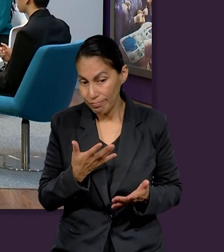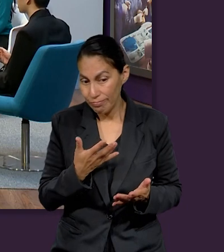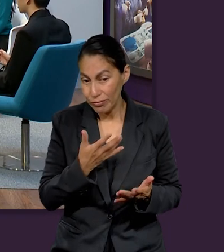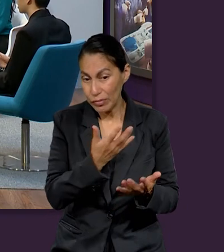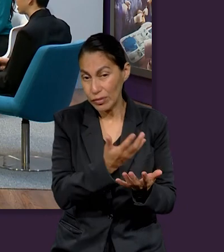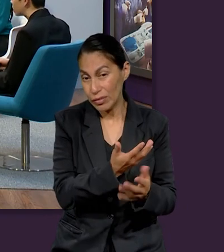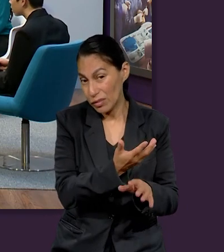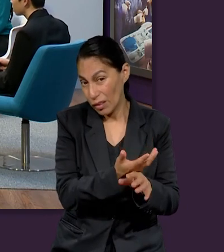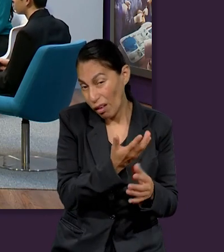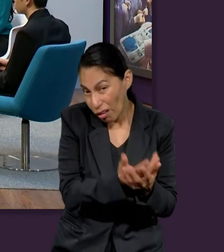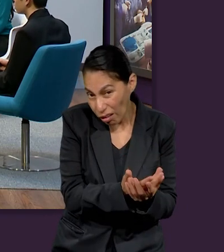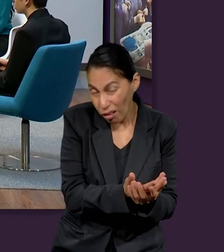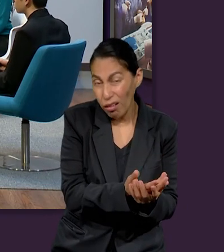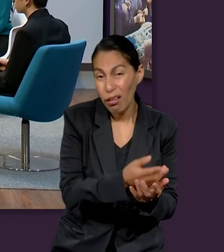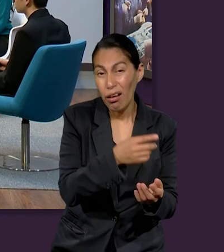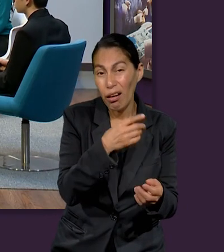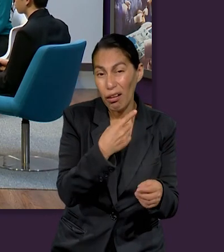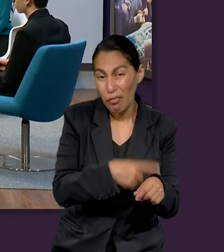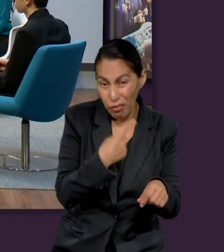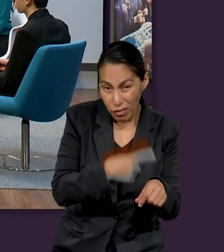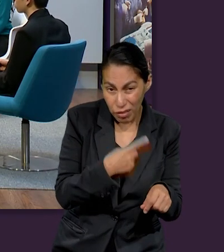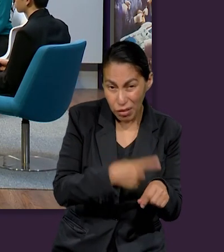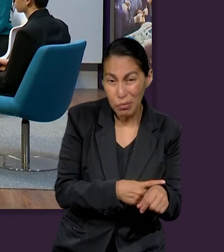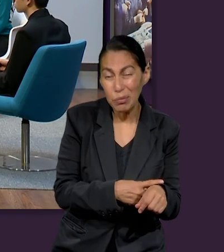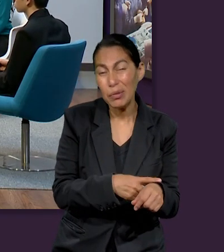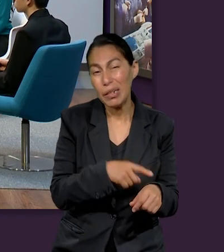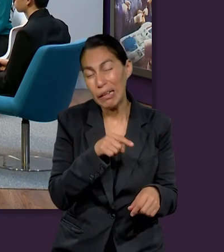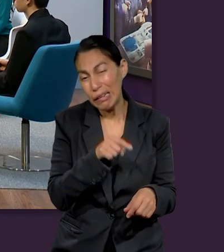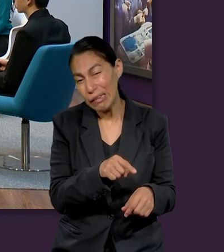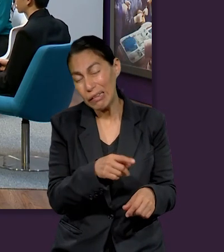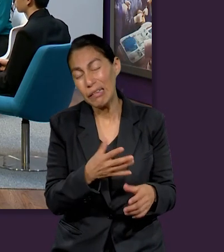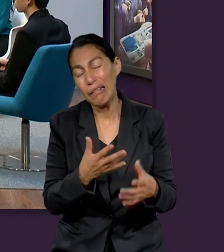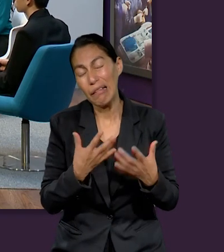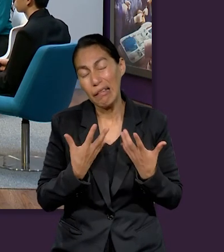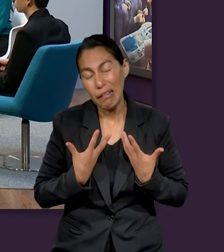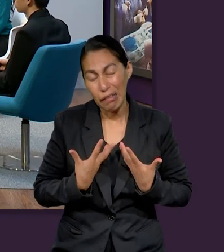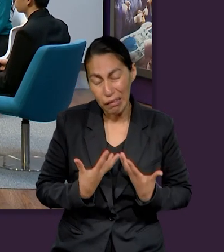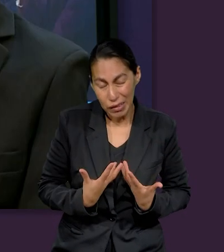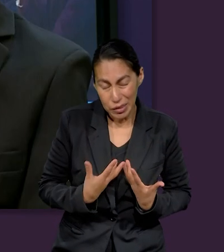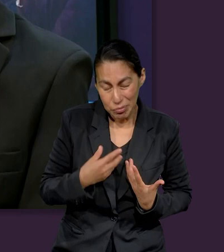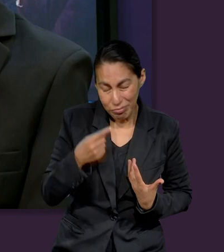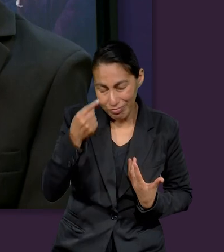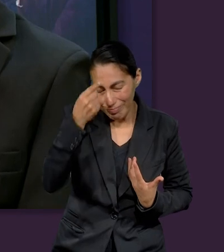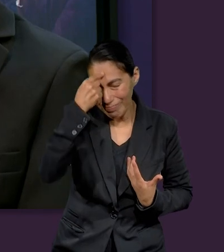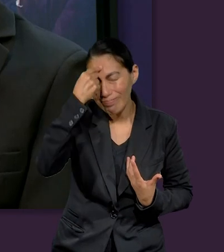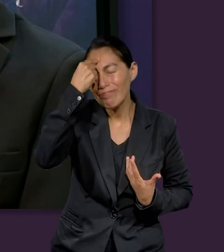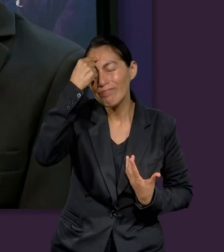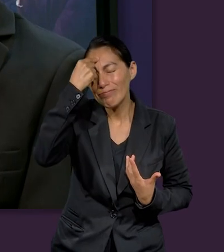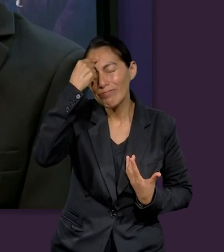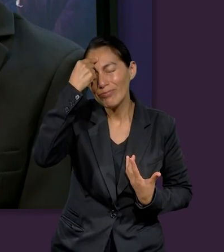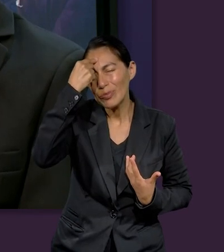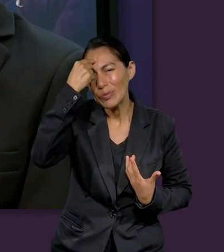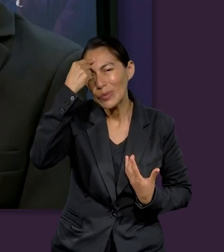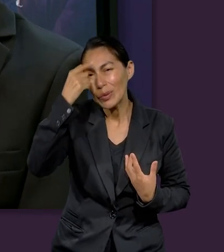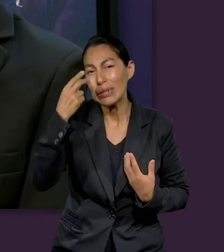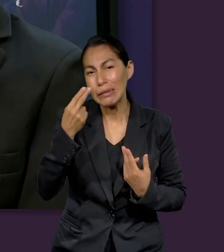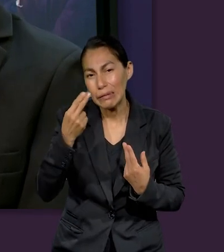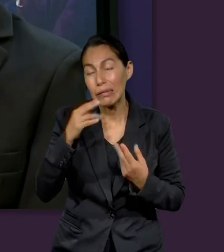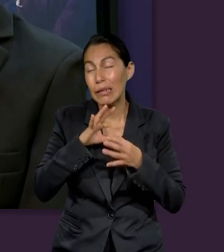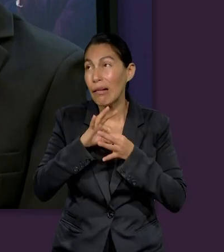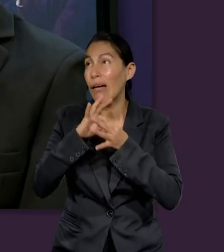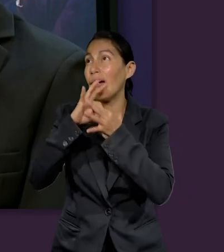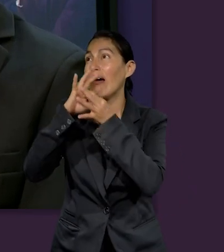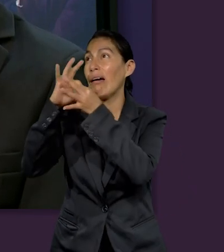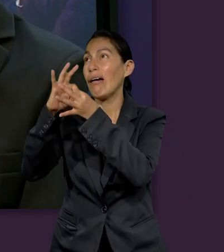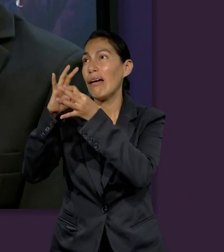que yo consideré digna y al final pues me quedo en cama estando